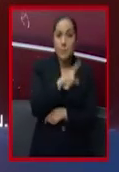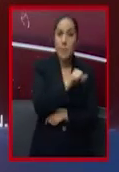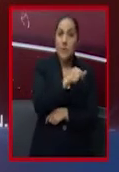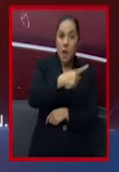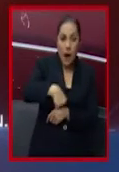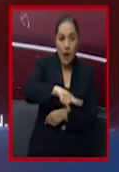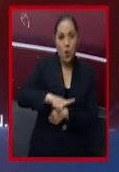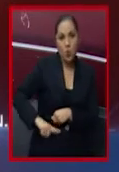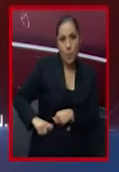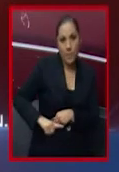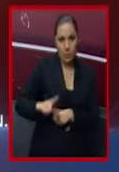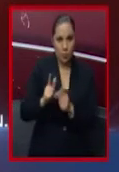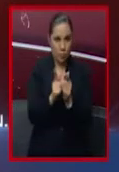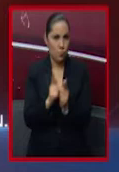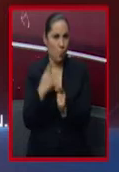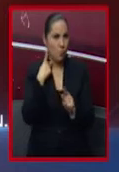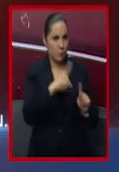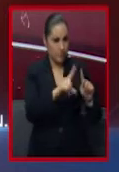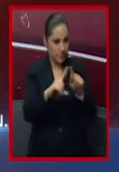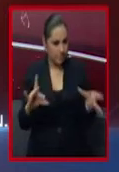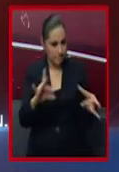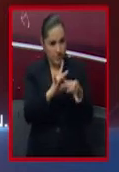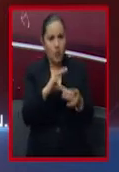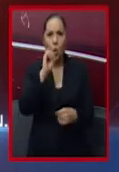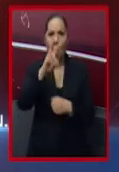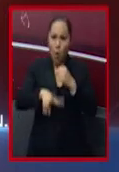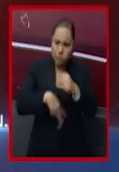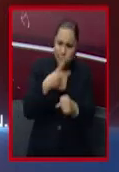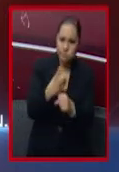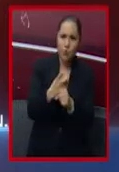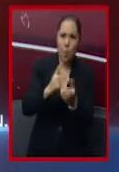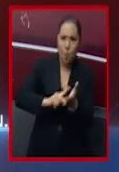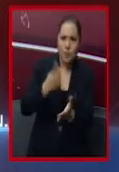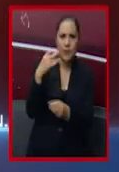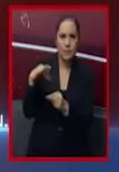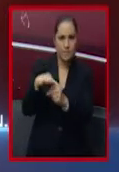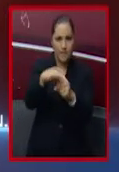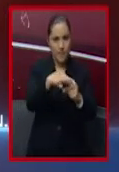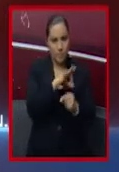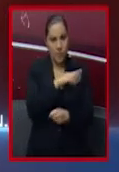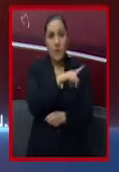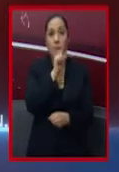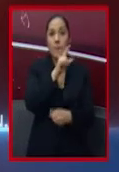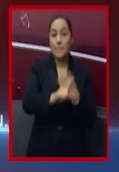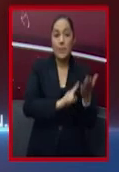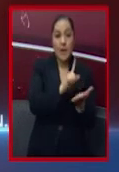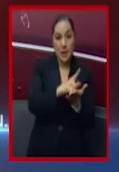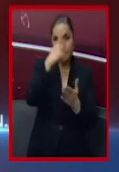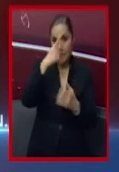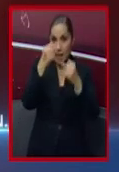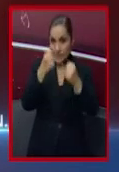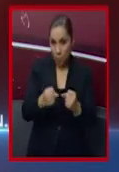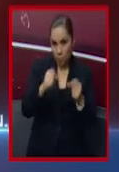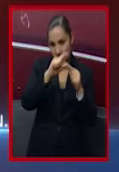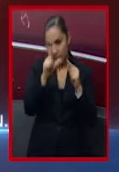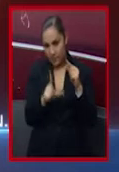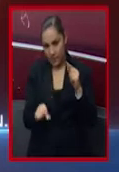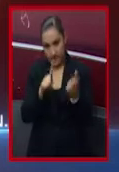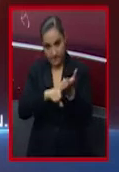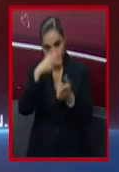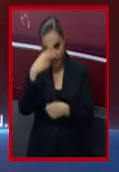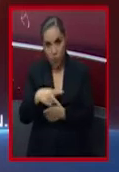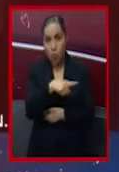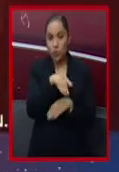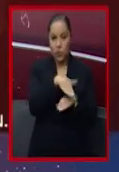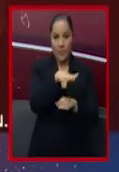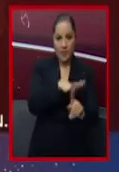coalición y creación de la figura de la segunda vuelta electoral, así como la aprobación de la Ley de Seguridad Interior. Finalmente, en materia de desarrollo social, la aprobación